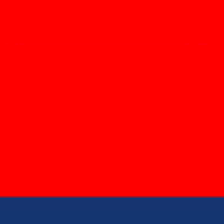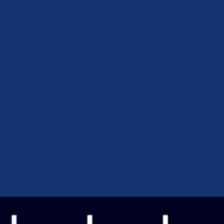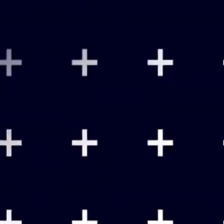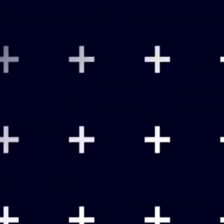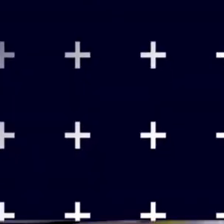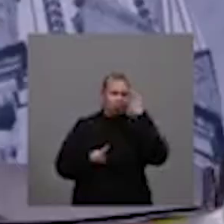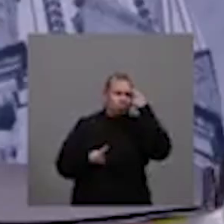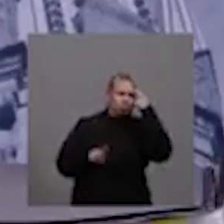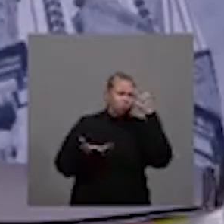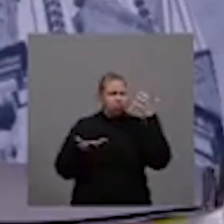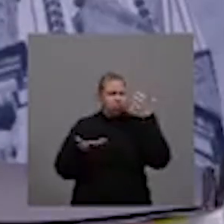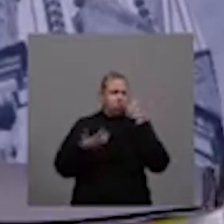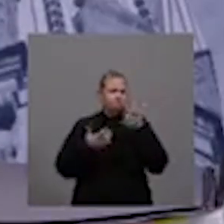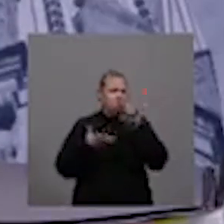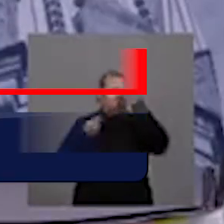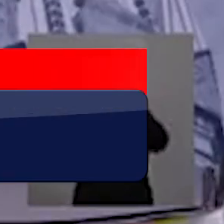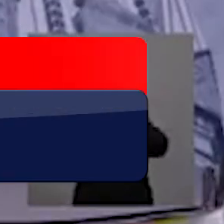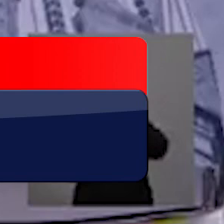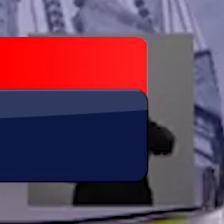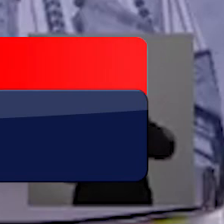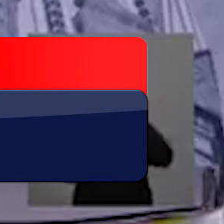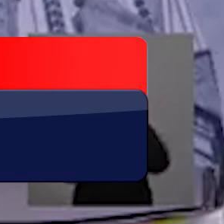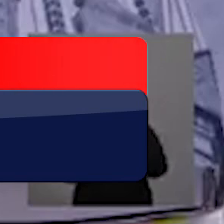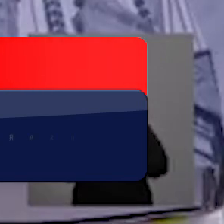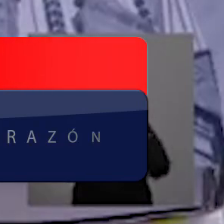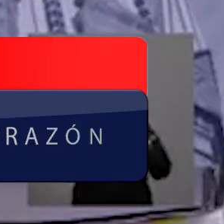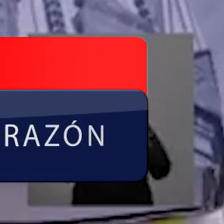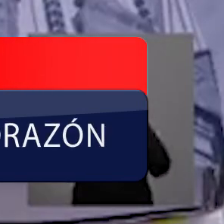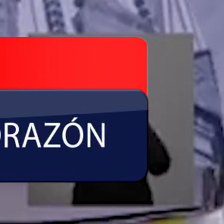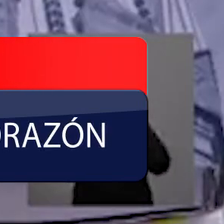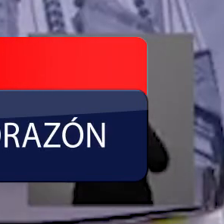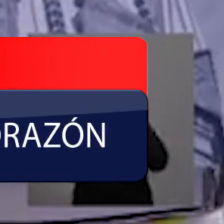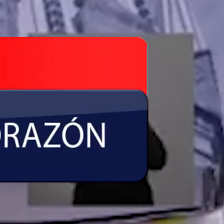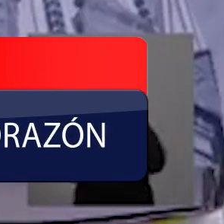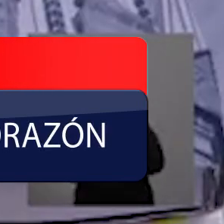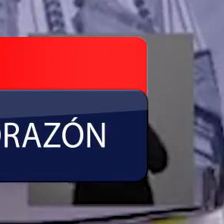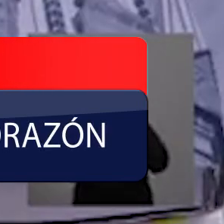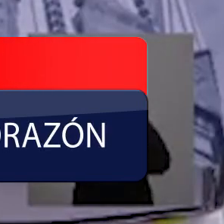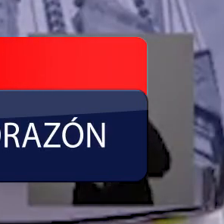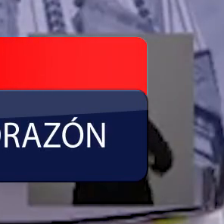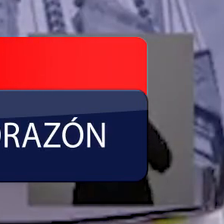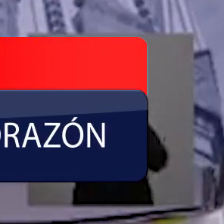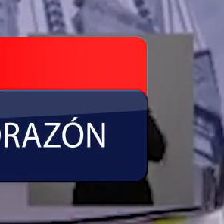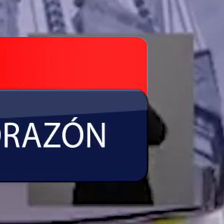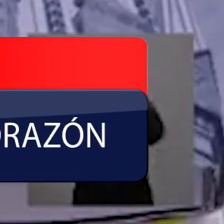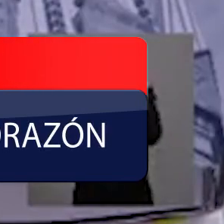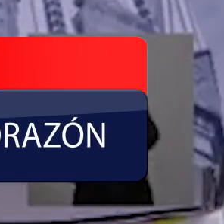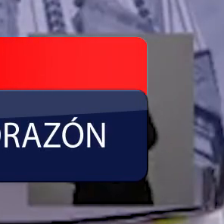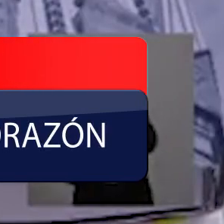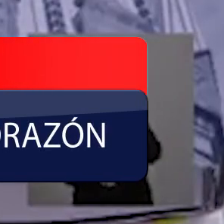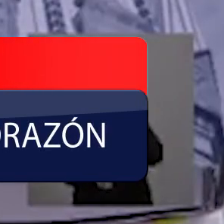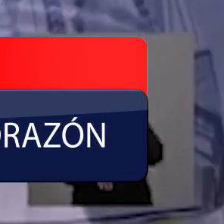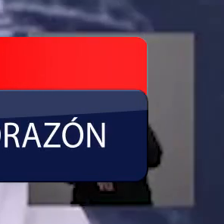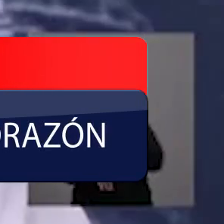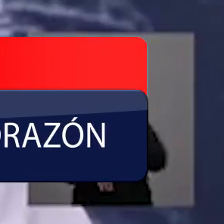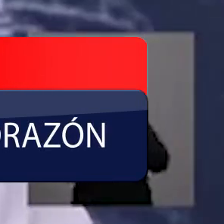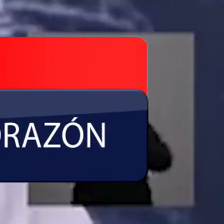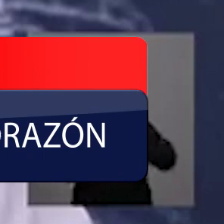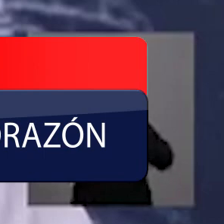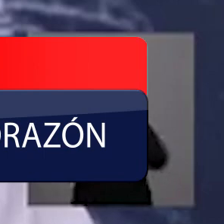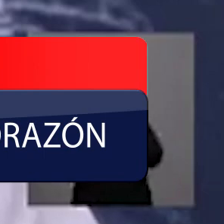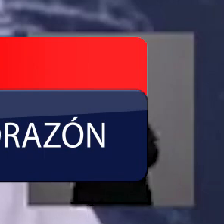nivel básico. Por esto, el gran tema de la salud mental será un pilar fundamental en la formación educativa